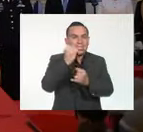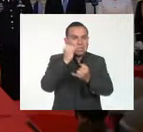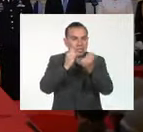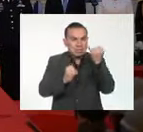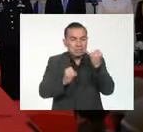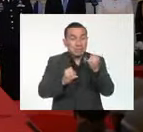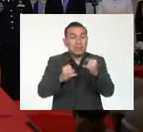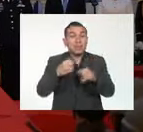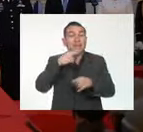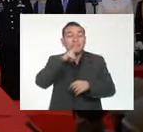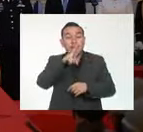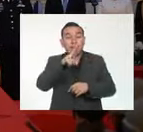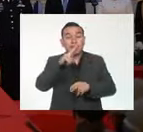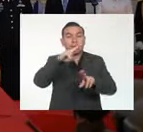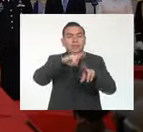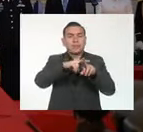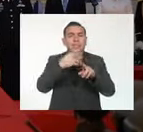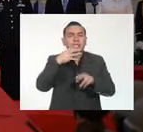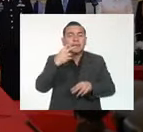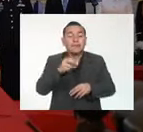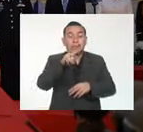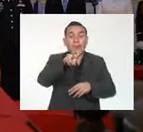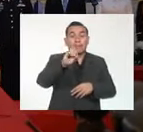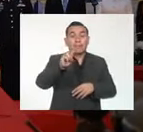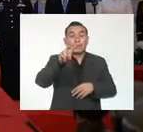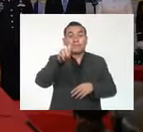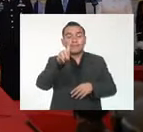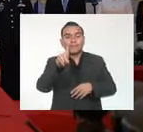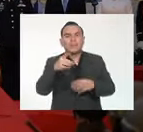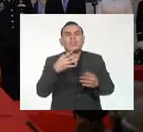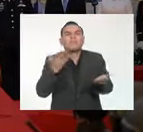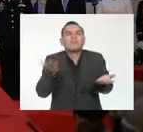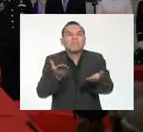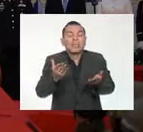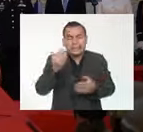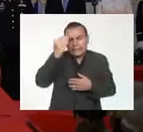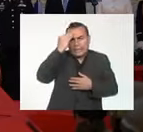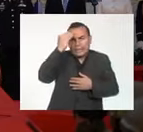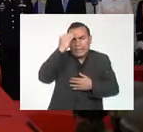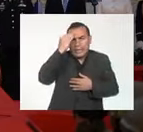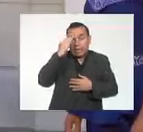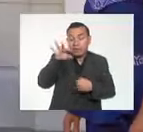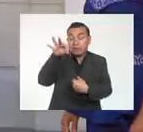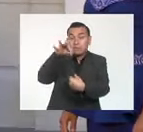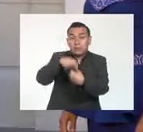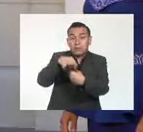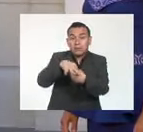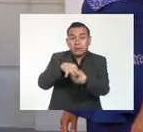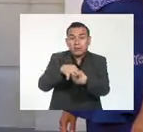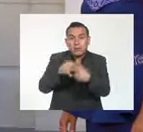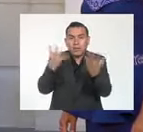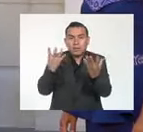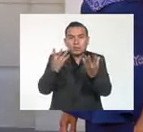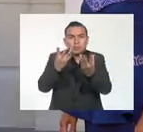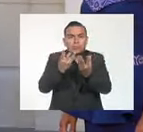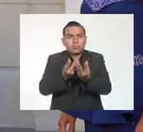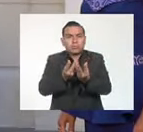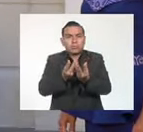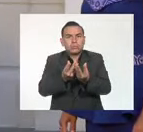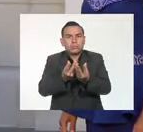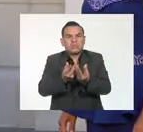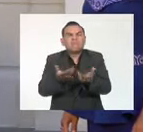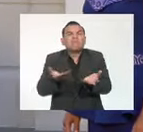y luego, para los que tenían dudas, en el 2021, donde a pesar de ser una elección mucho que normalmente tiene